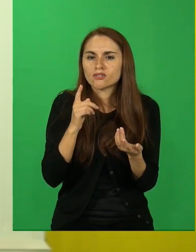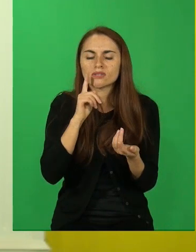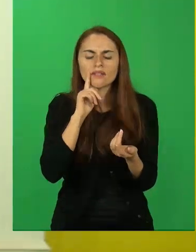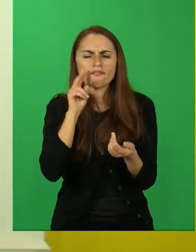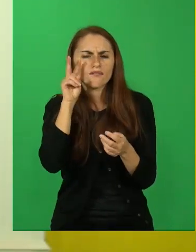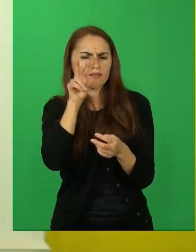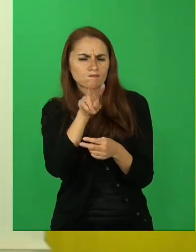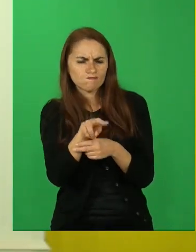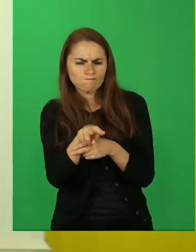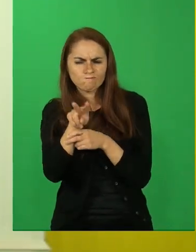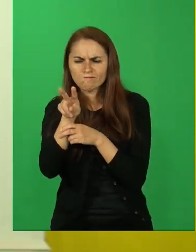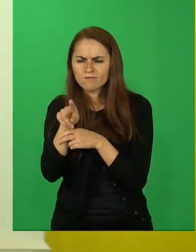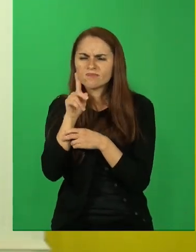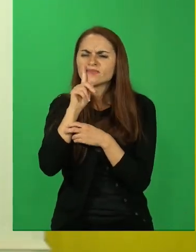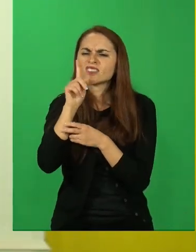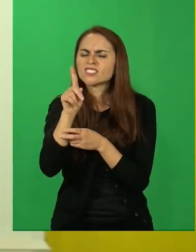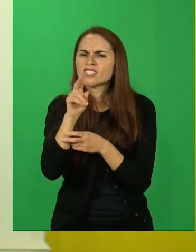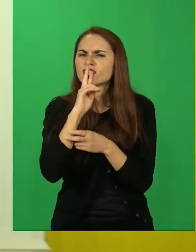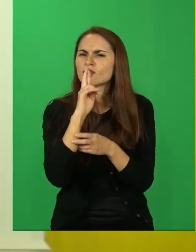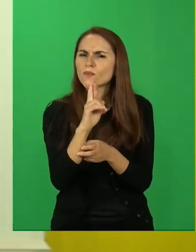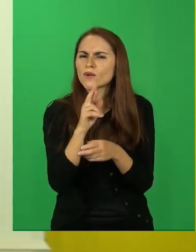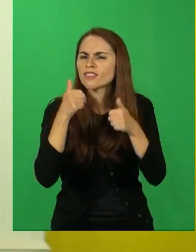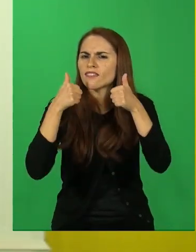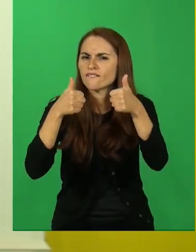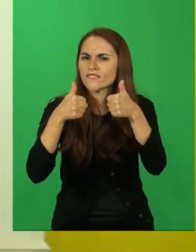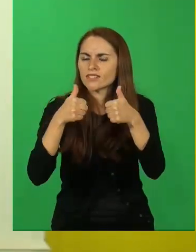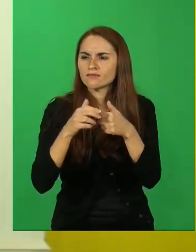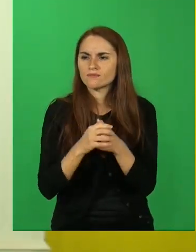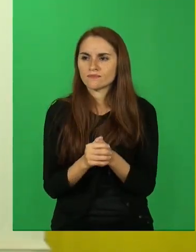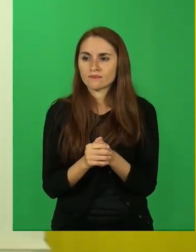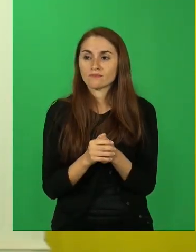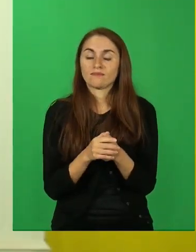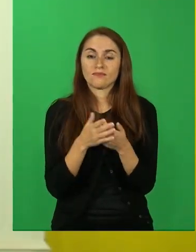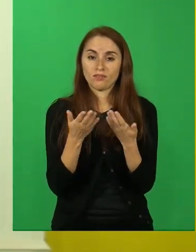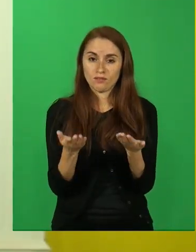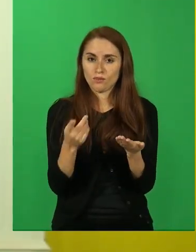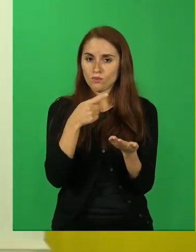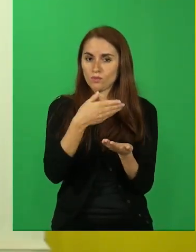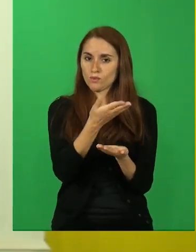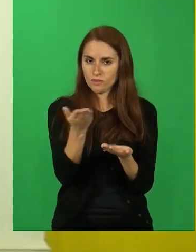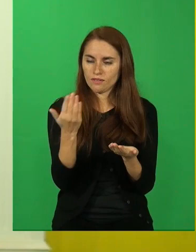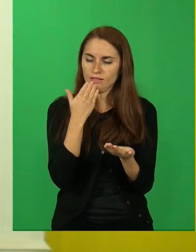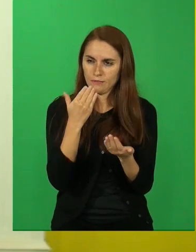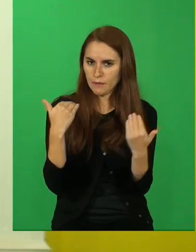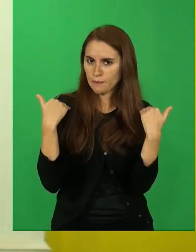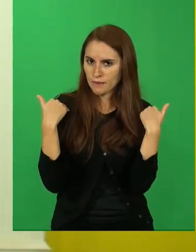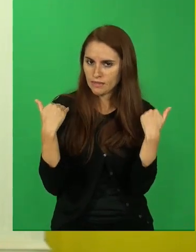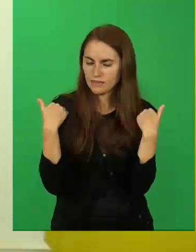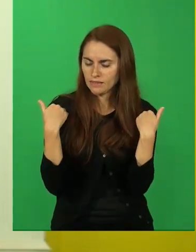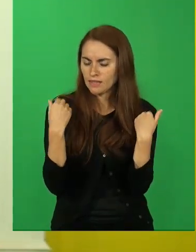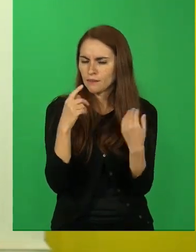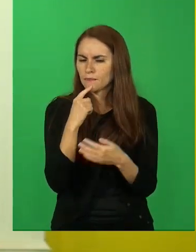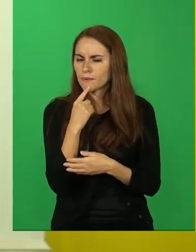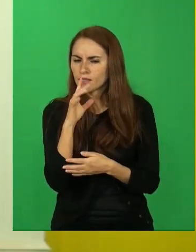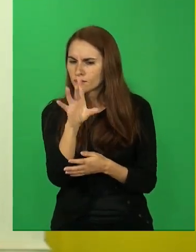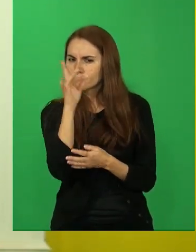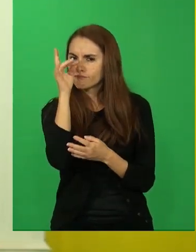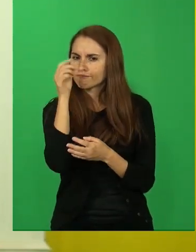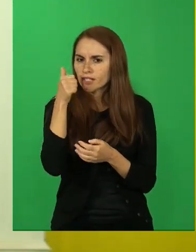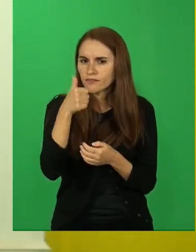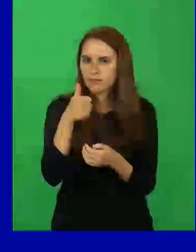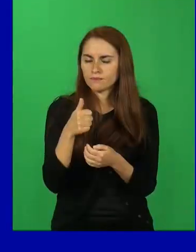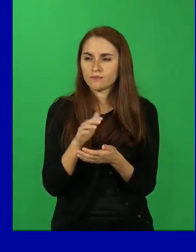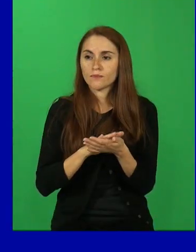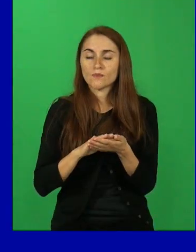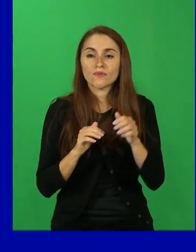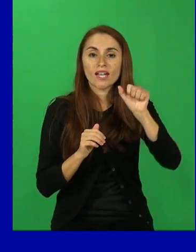razón. Estas preguntas son muy divertidas porque tienes que hacer también harta práctica para llegar a lo correcto. Dice, Ana y